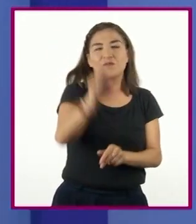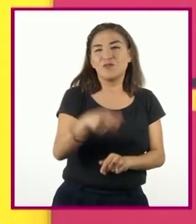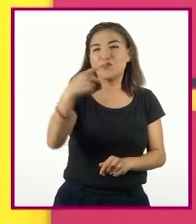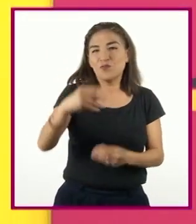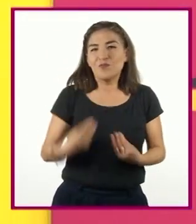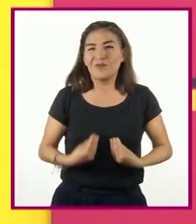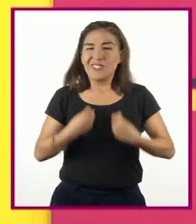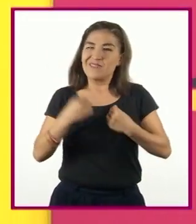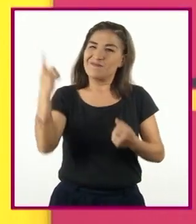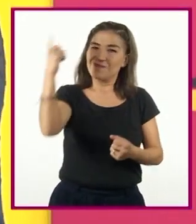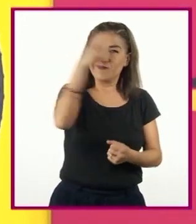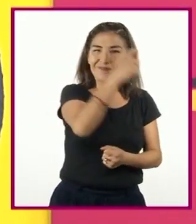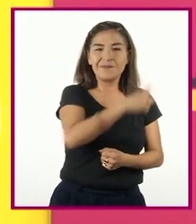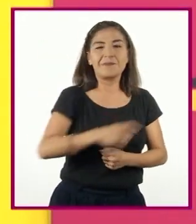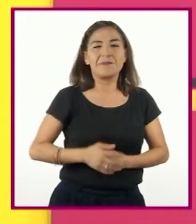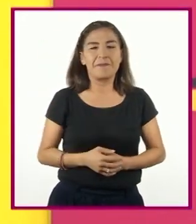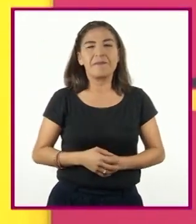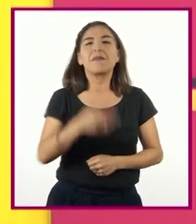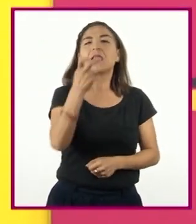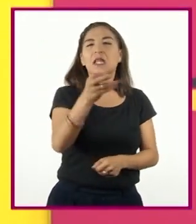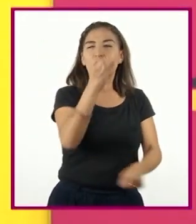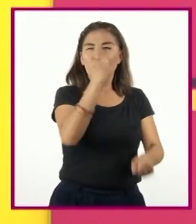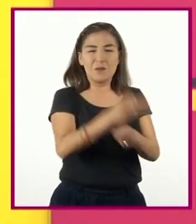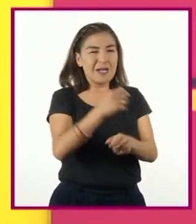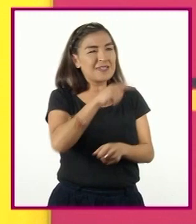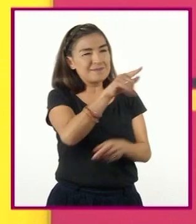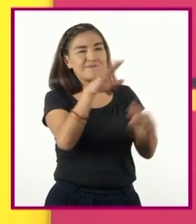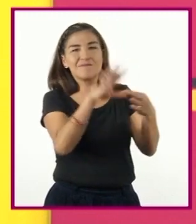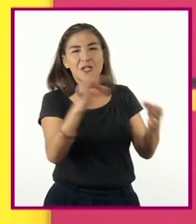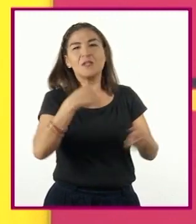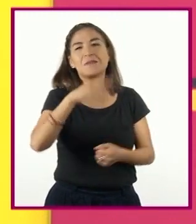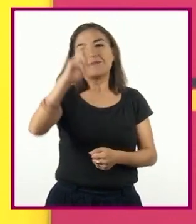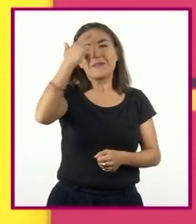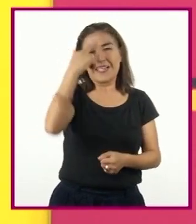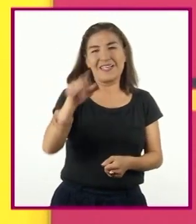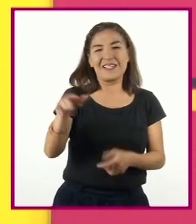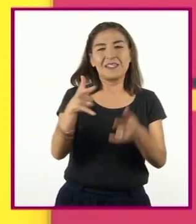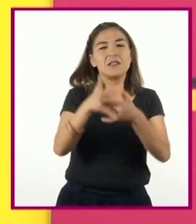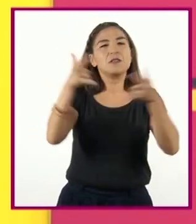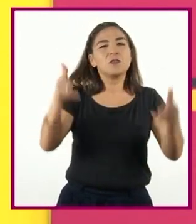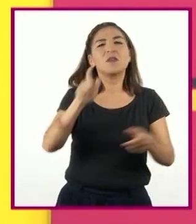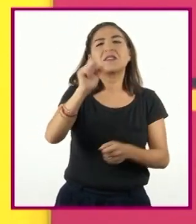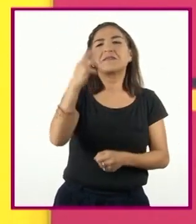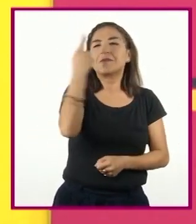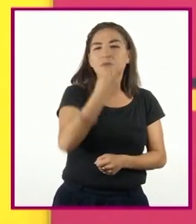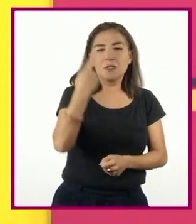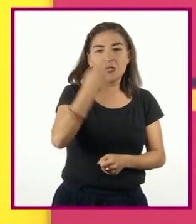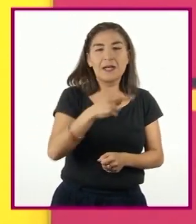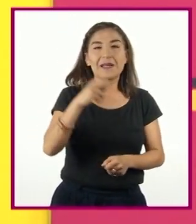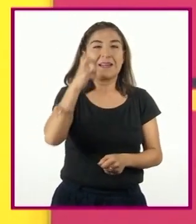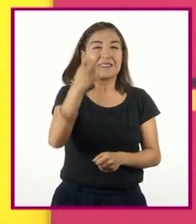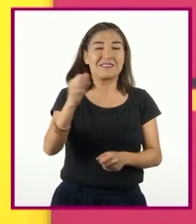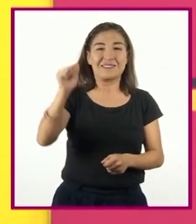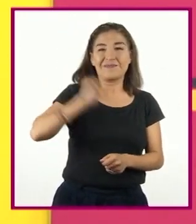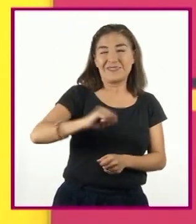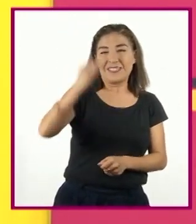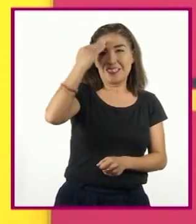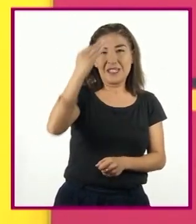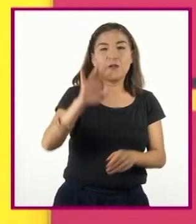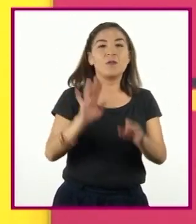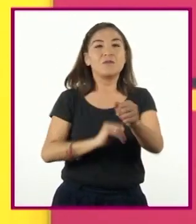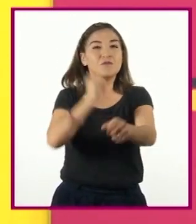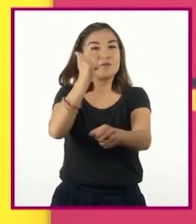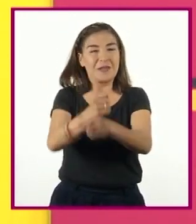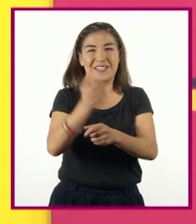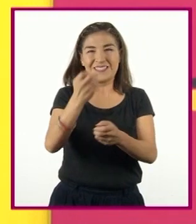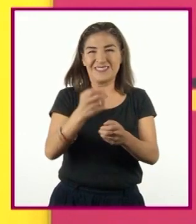vida. Ay, maestra, eso me recuerda que en la asignatura de historia revisamos que desde la época de la conquista y la